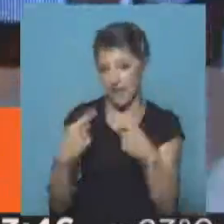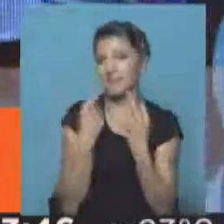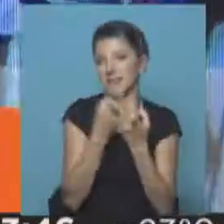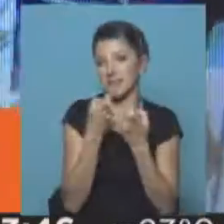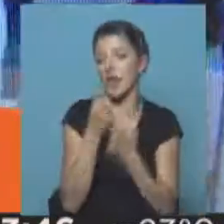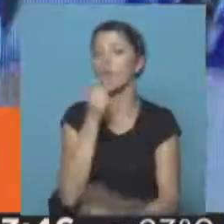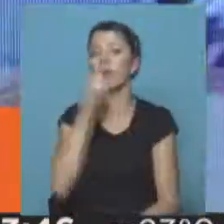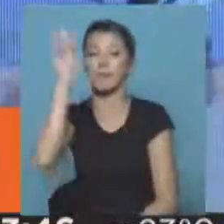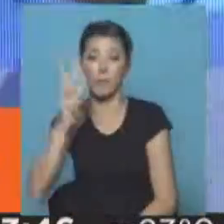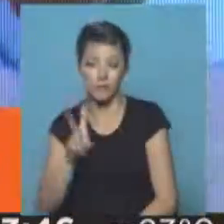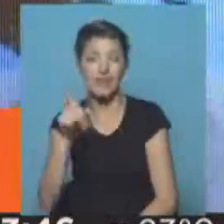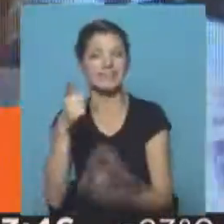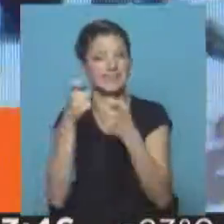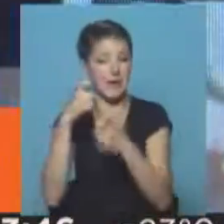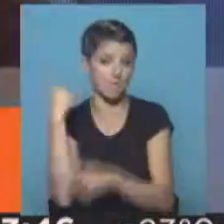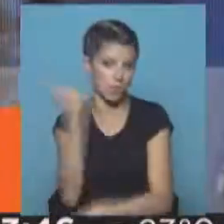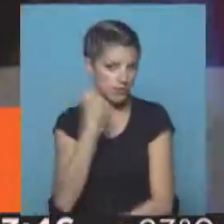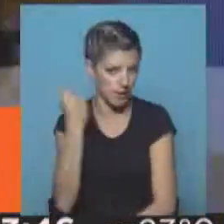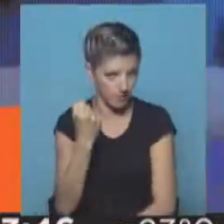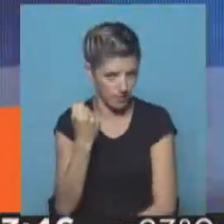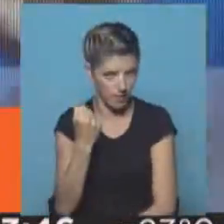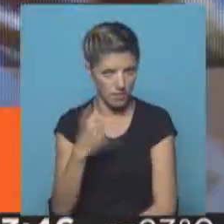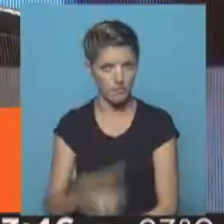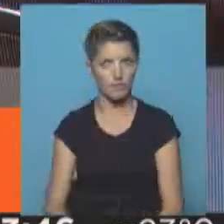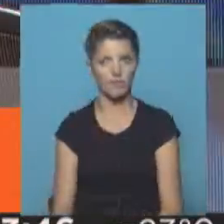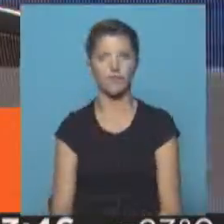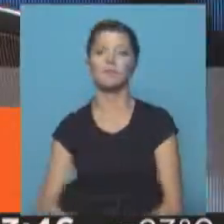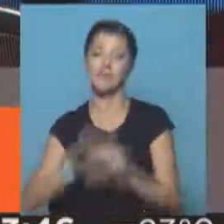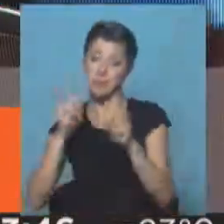es una necesidad importante. Me parece que ahí también hay una diferencia fuerte.